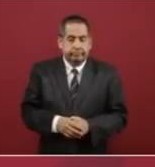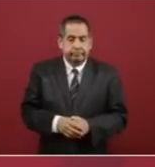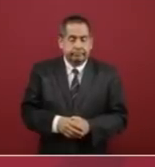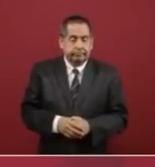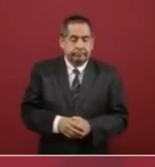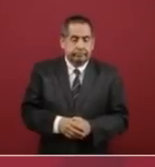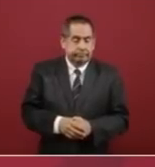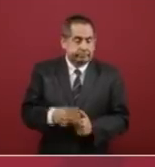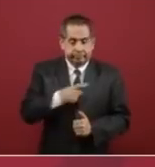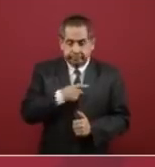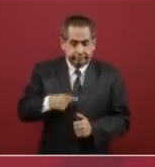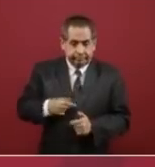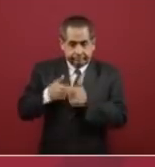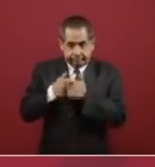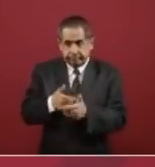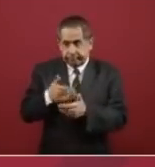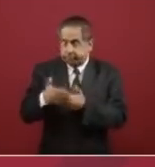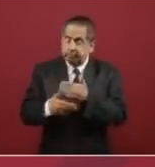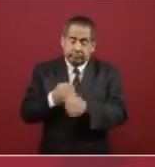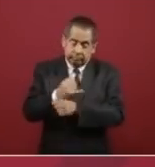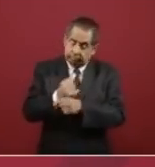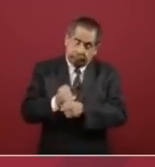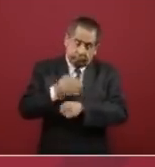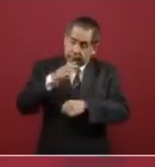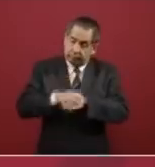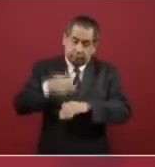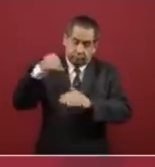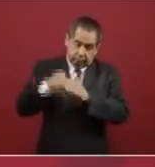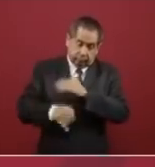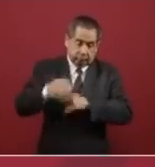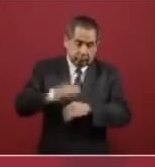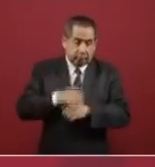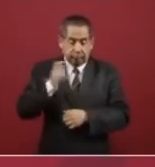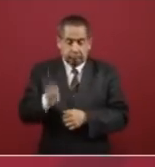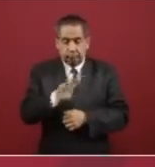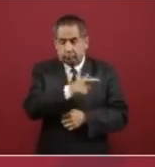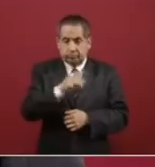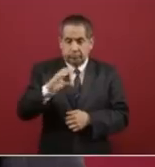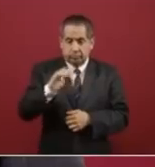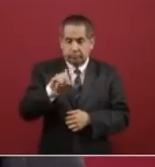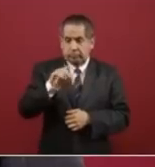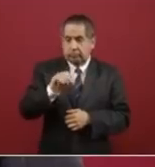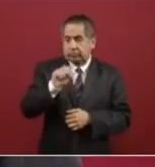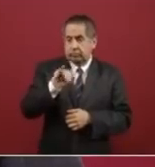seguirse indagando sobre el caso.